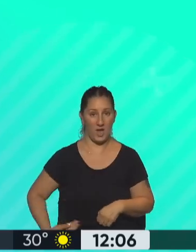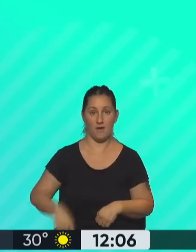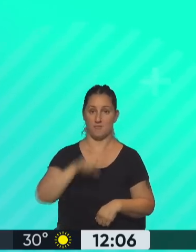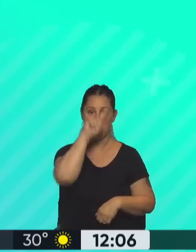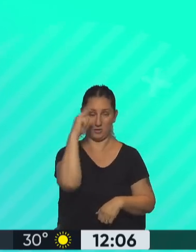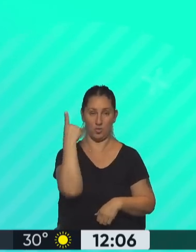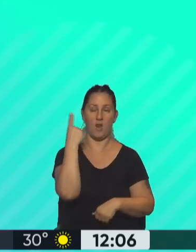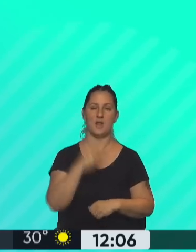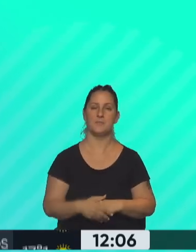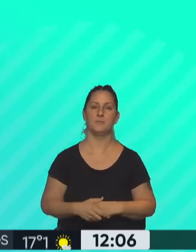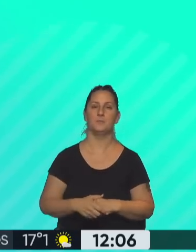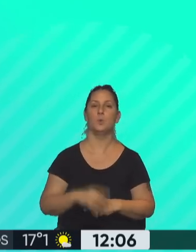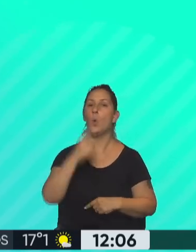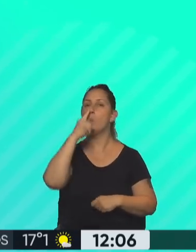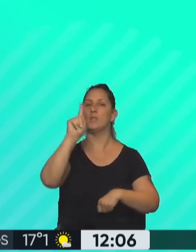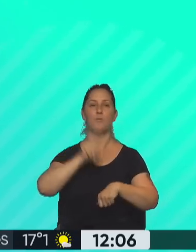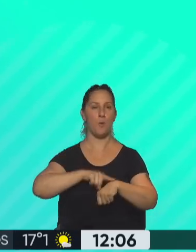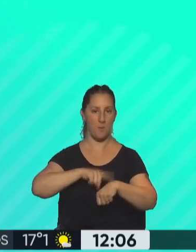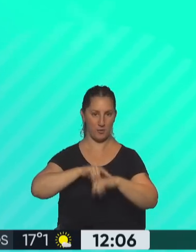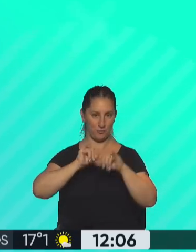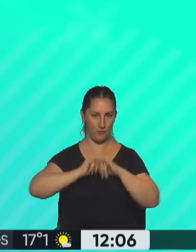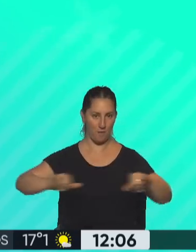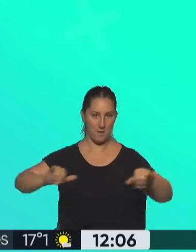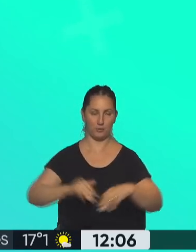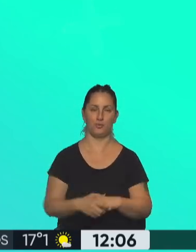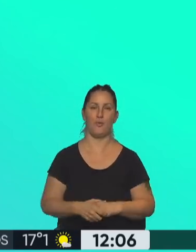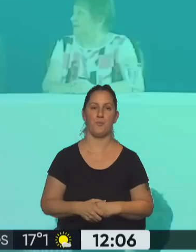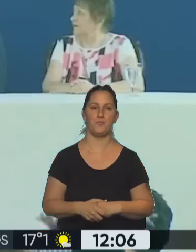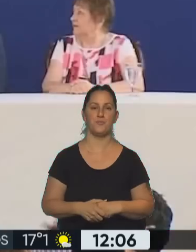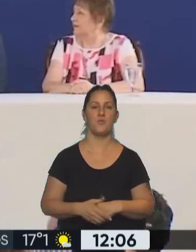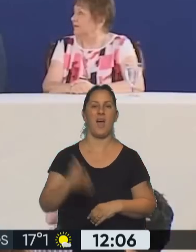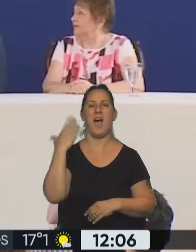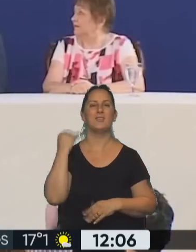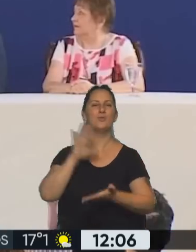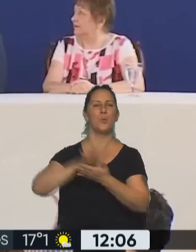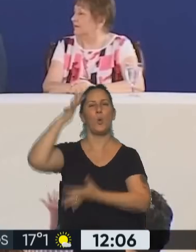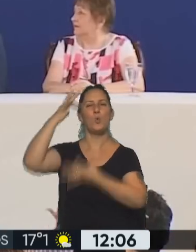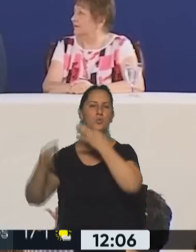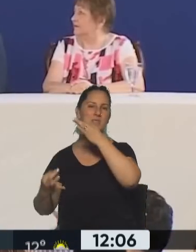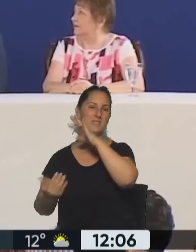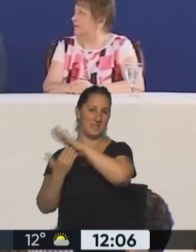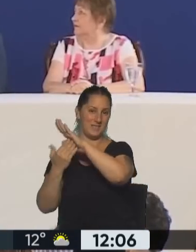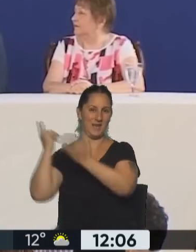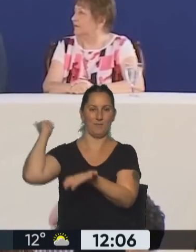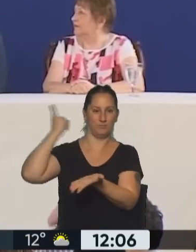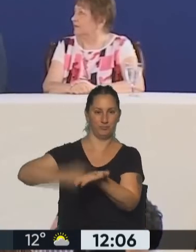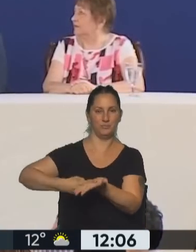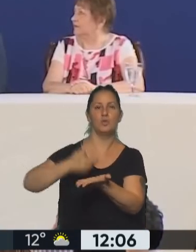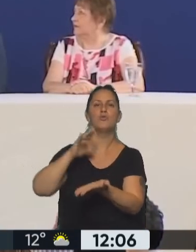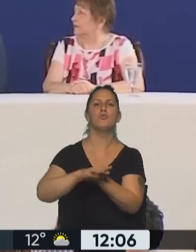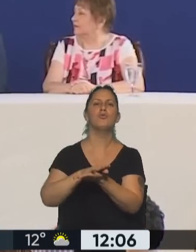nacional. Es un dato de último momento, justamente tiene que ver en su momento con el fallo de la Corte Suprema de Justicia sobre